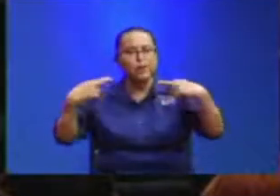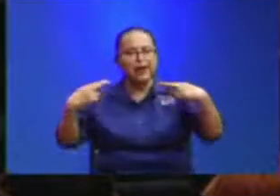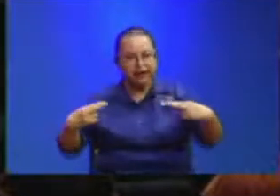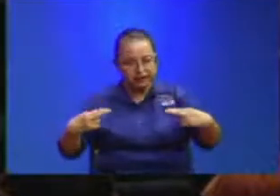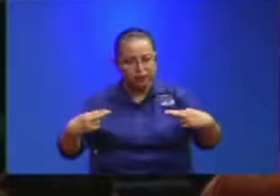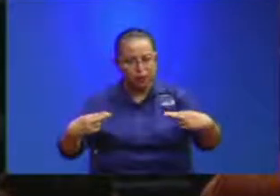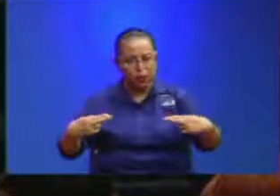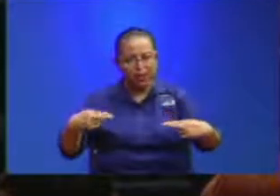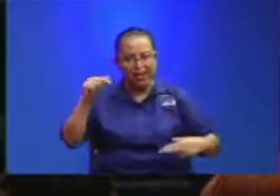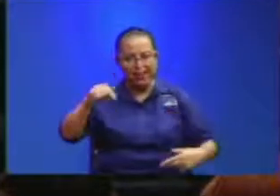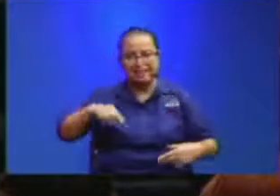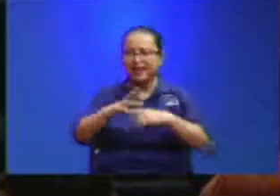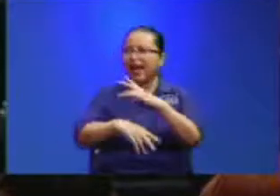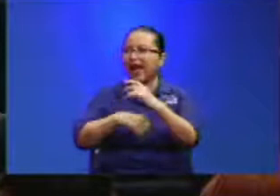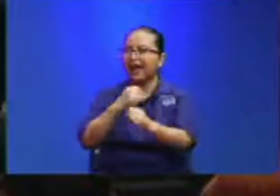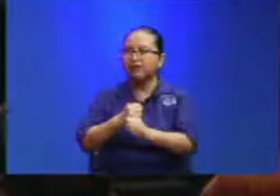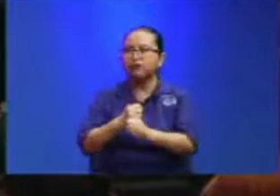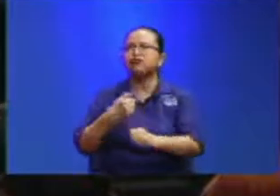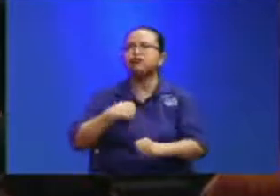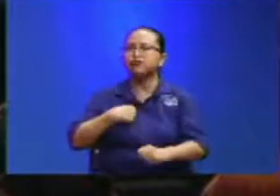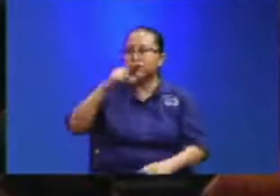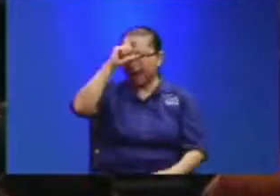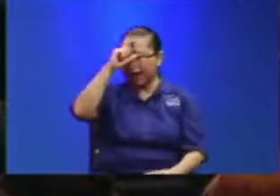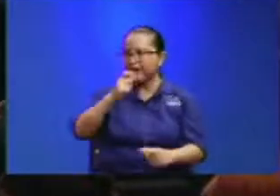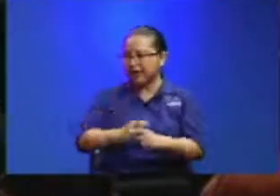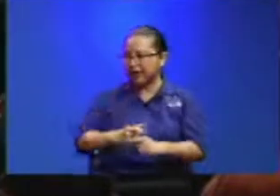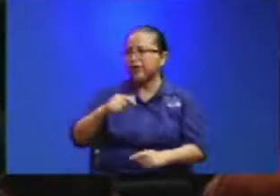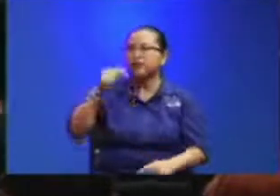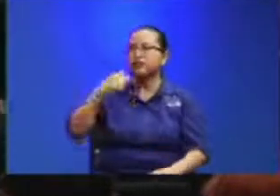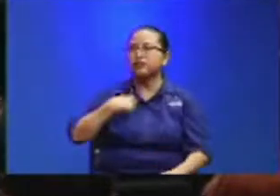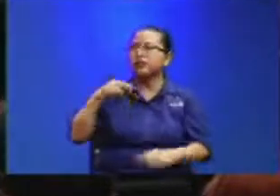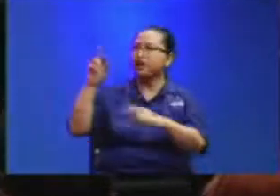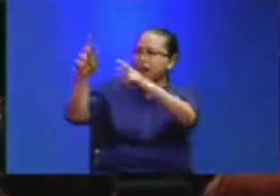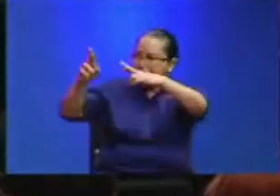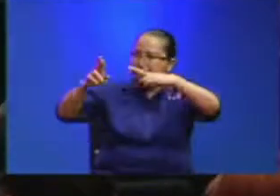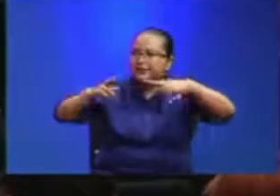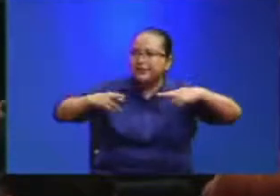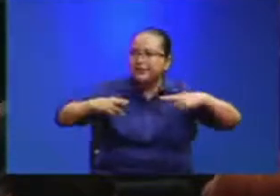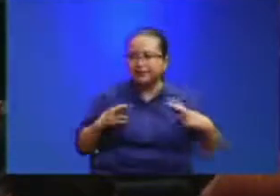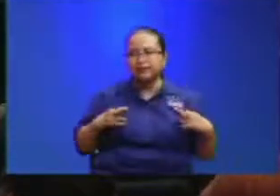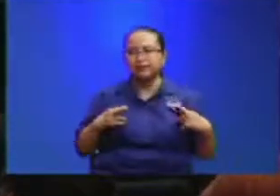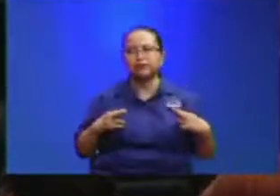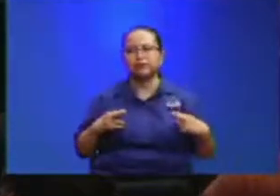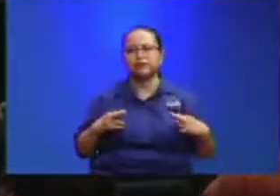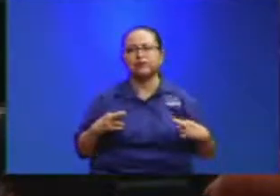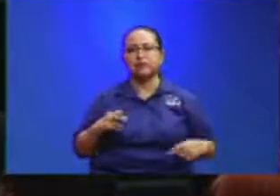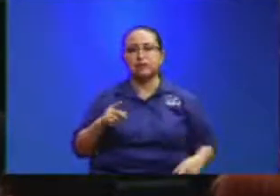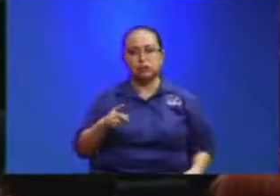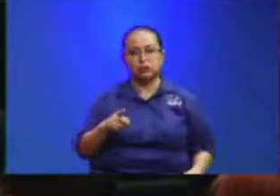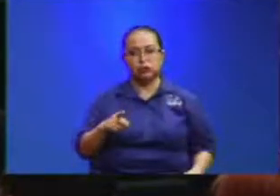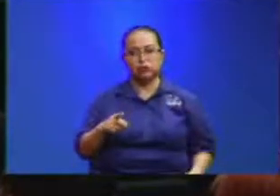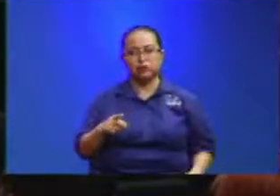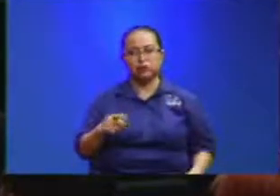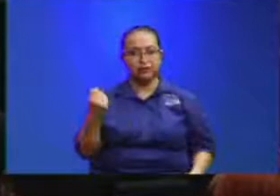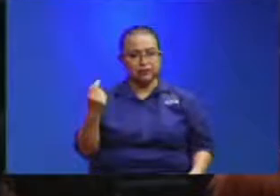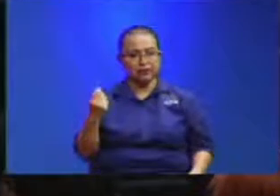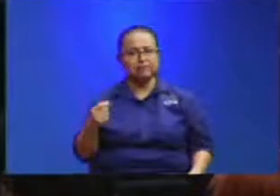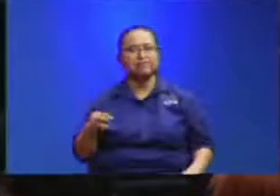señor nos ha dado yo la recibí la creo instituto había no la ha recibido recibe la y ahora